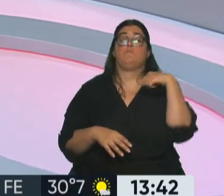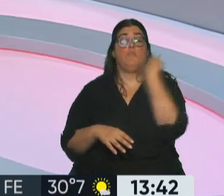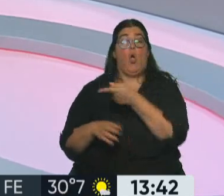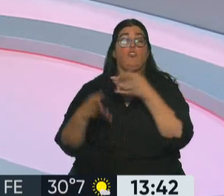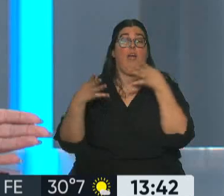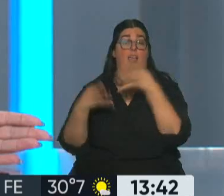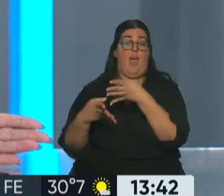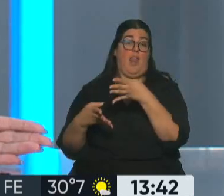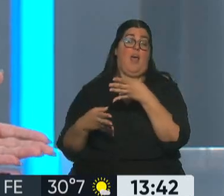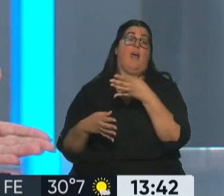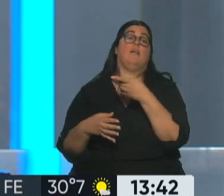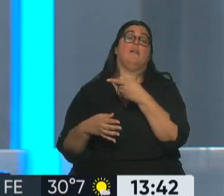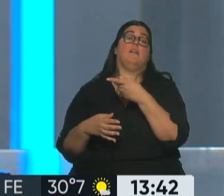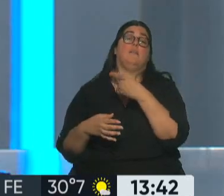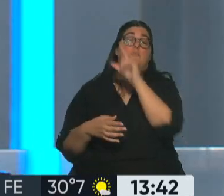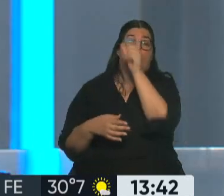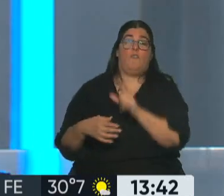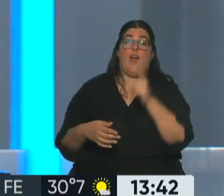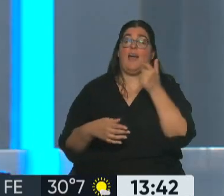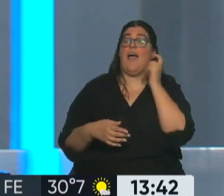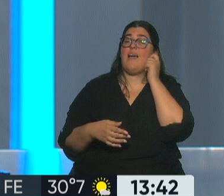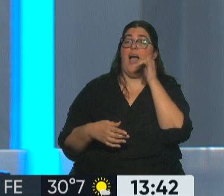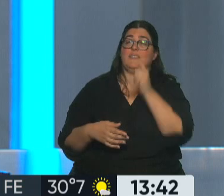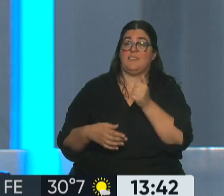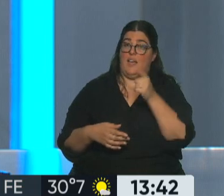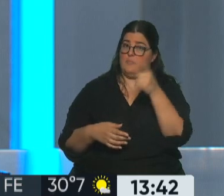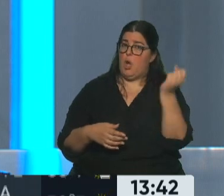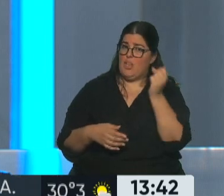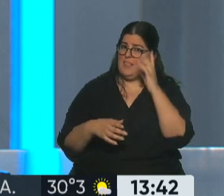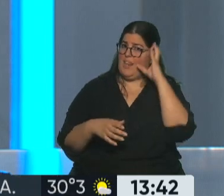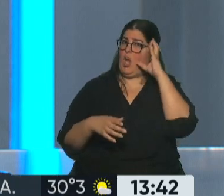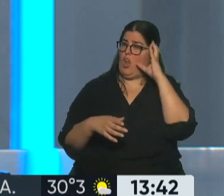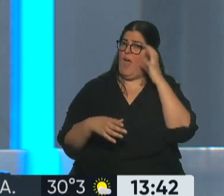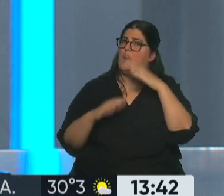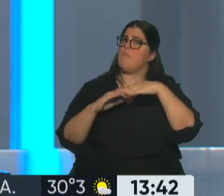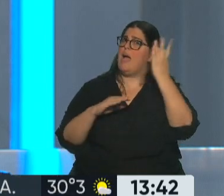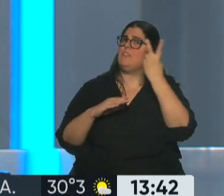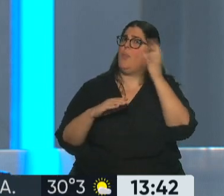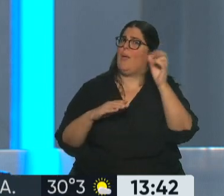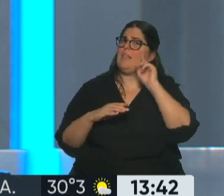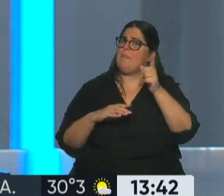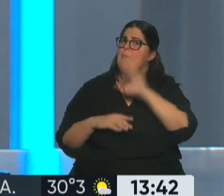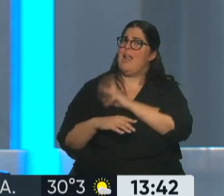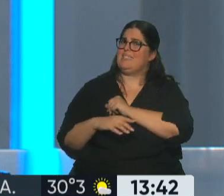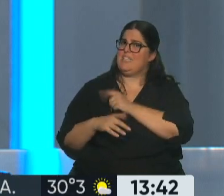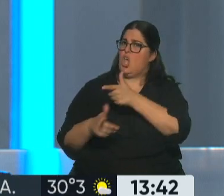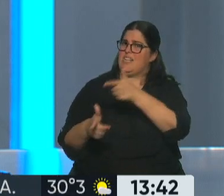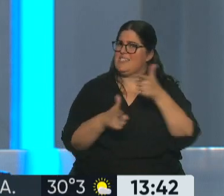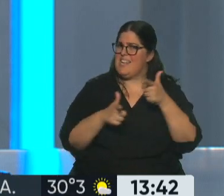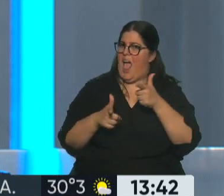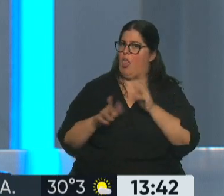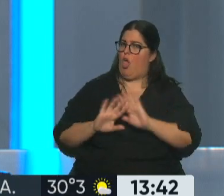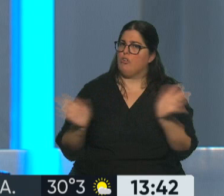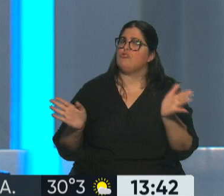viviendo que es de de la franja de gaza donde siempre es válido recordar ya superaron los 20,000 palestinos asesinados una